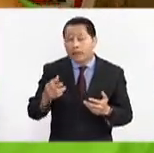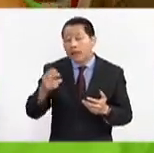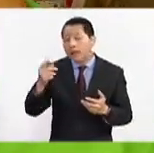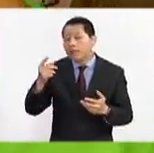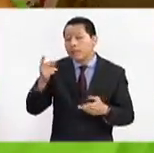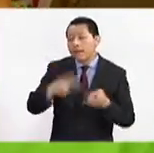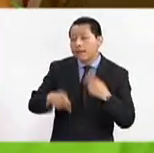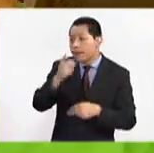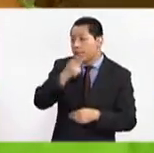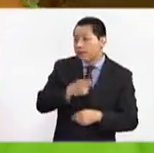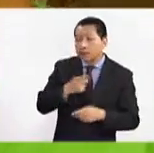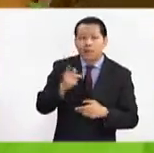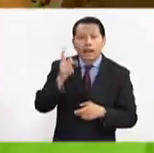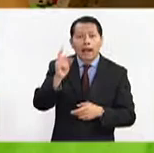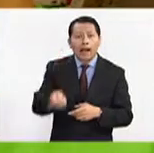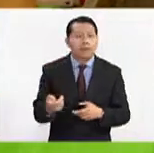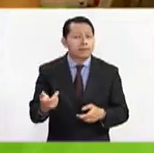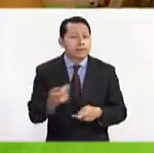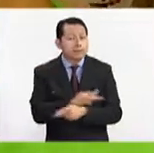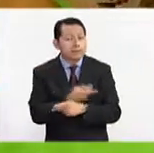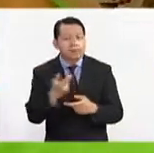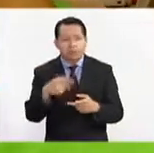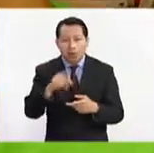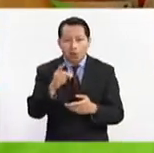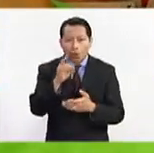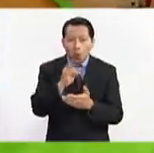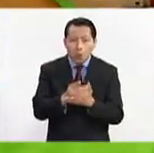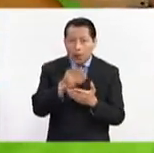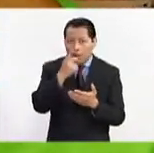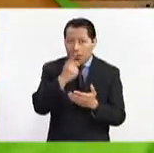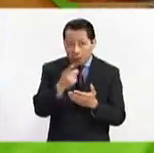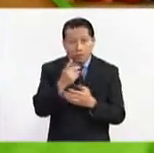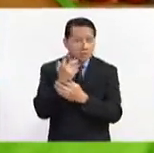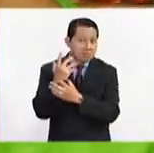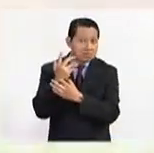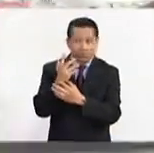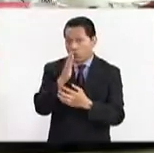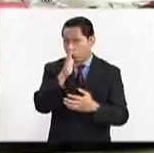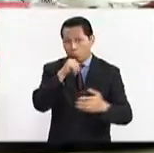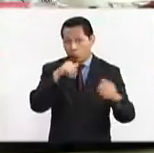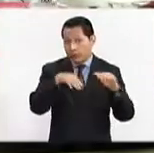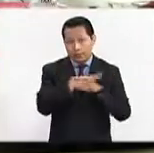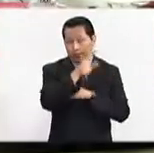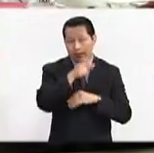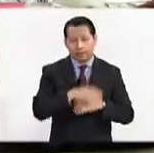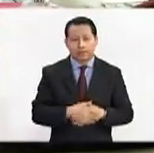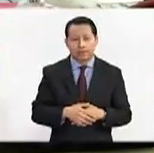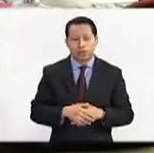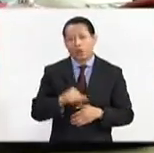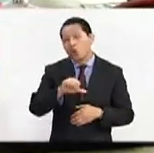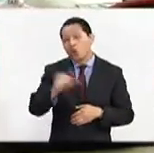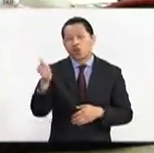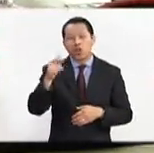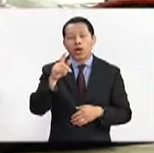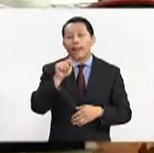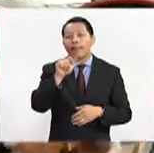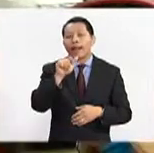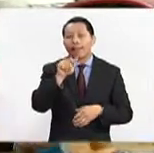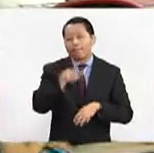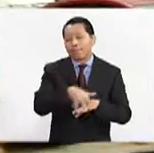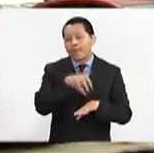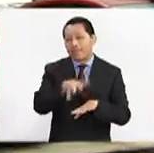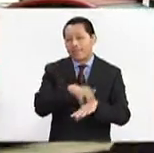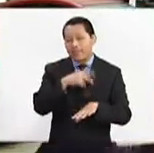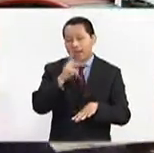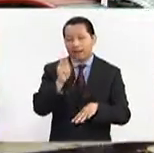decirnos en qué situación estábamos, pero lo único que nos dijeron que ya no podíamos volver a entrar. Por otra parte, en el multifamiliar de Tlalpan ya no se